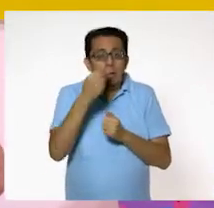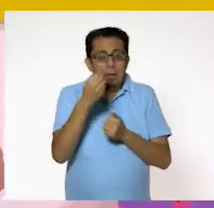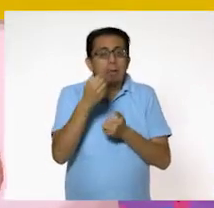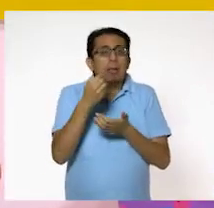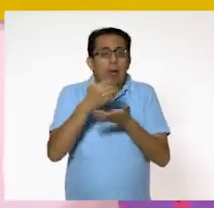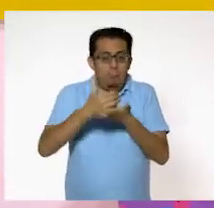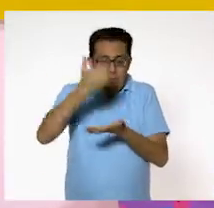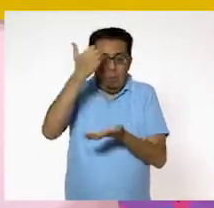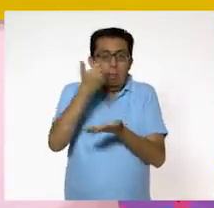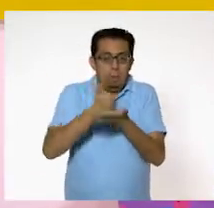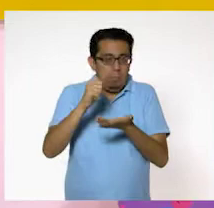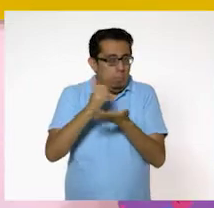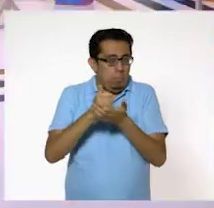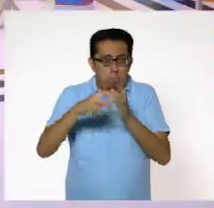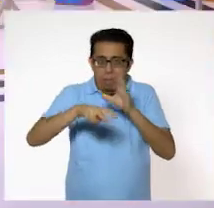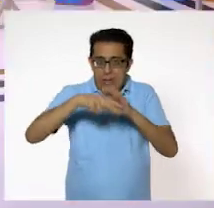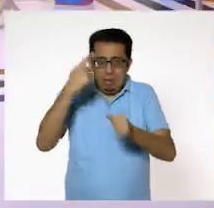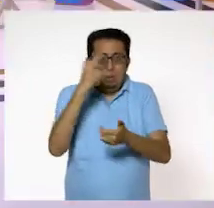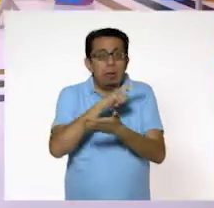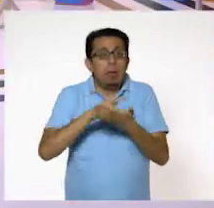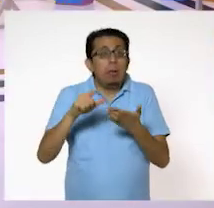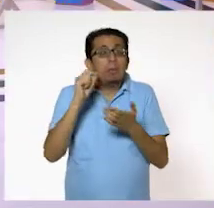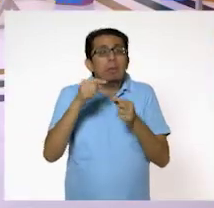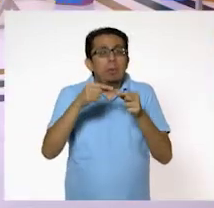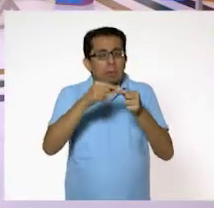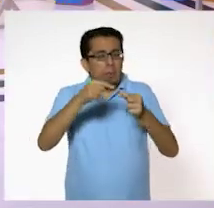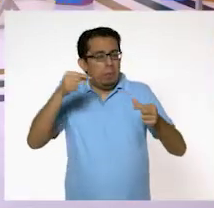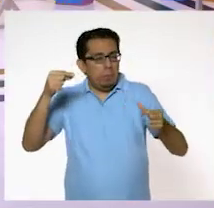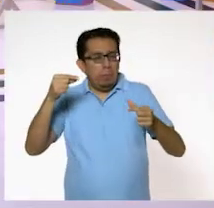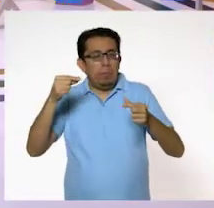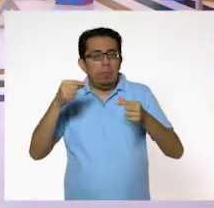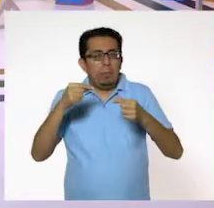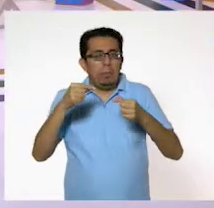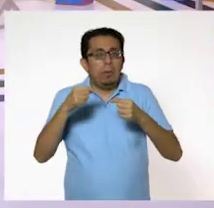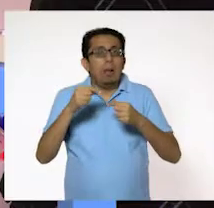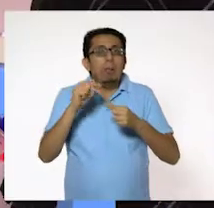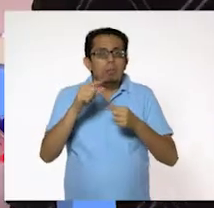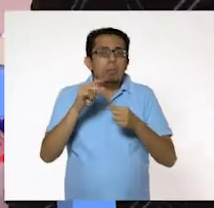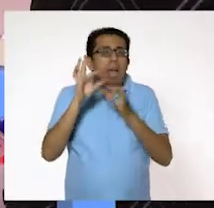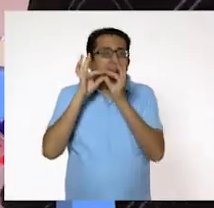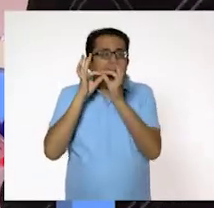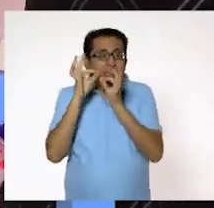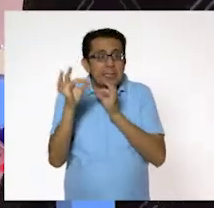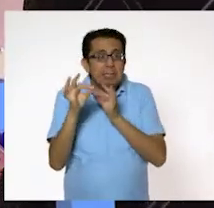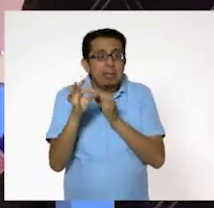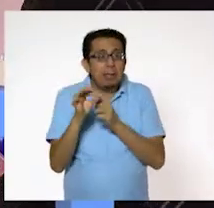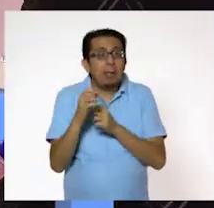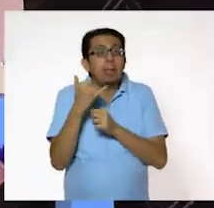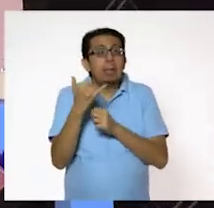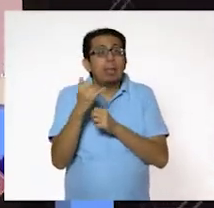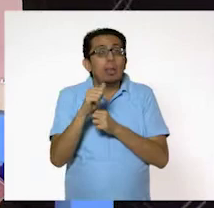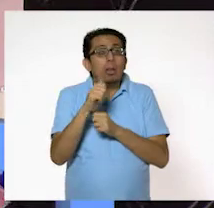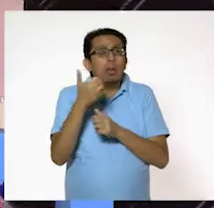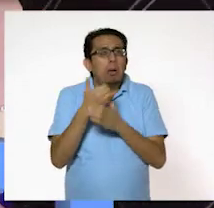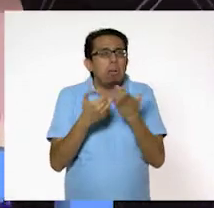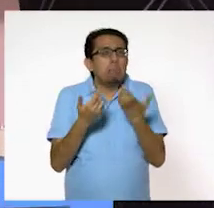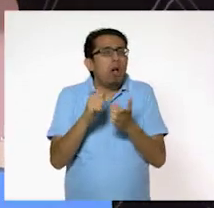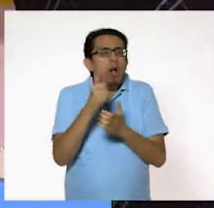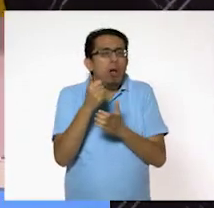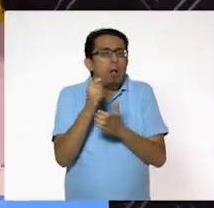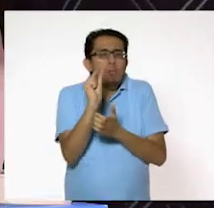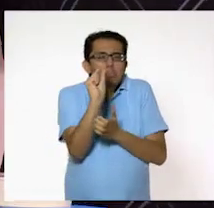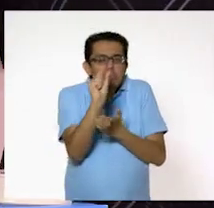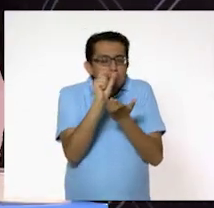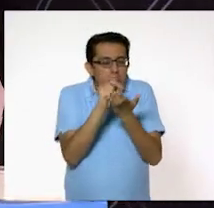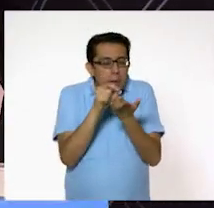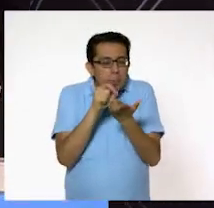que también vacío, hablabas limpio, de listón, de cinta adhesiva y de alguna semilla que sea